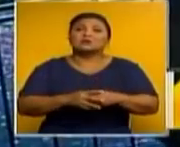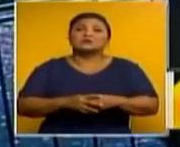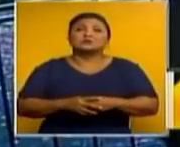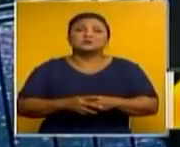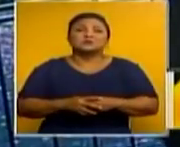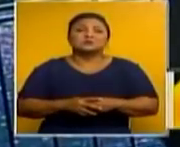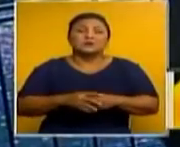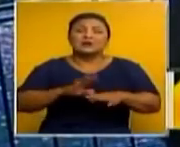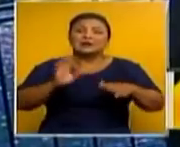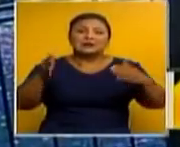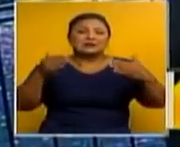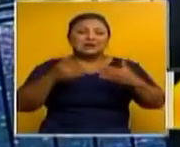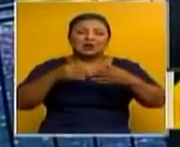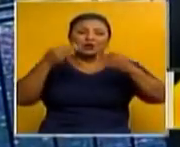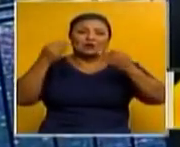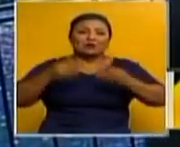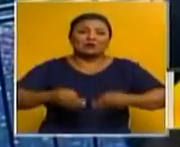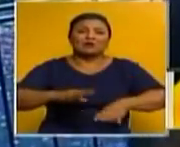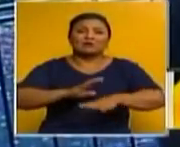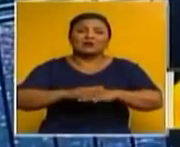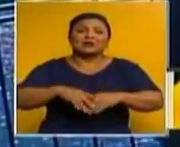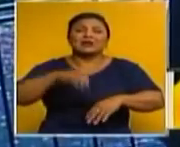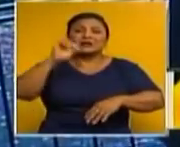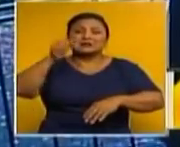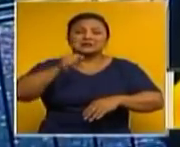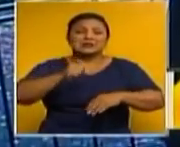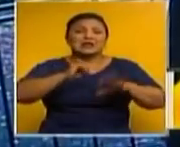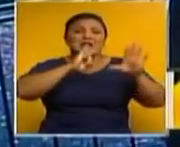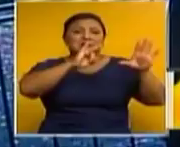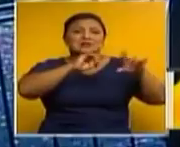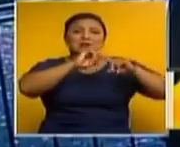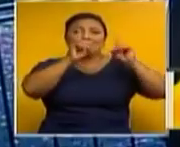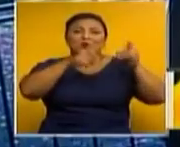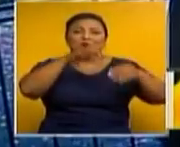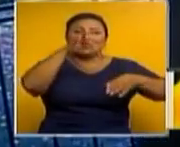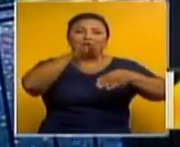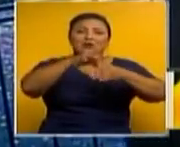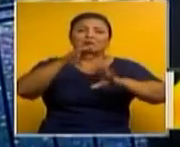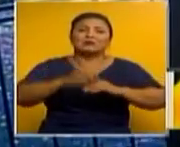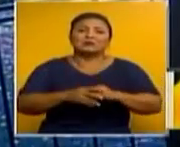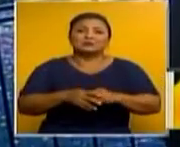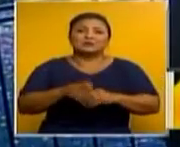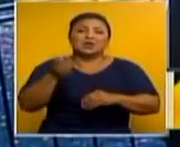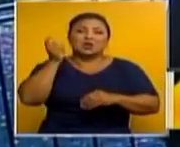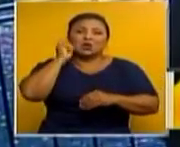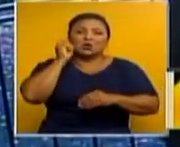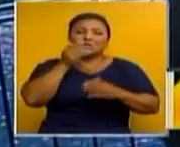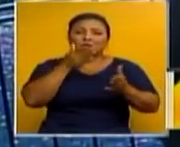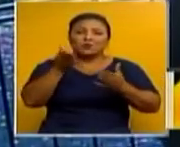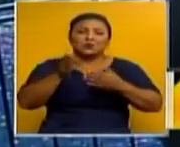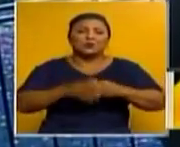esta campaña de manera oficial por el Sí a las 7 preguntas de la consulta popular. Escuchemos un extracto.